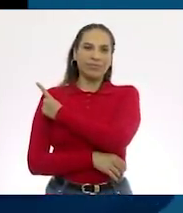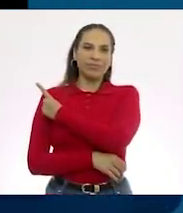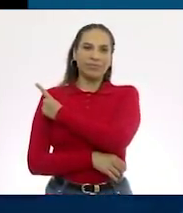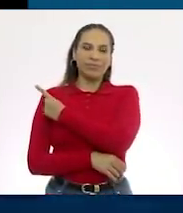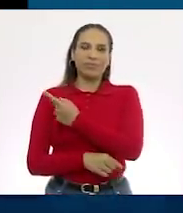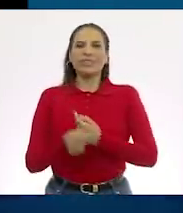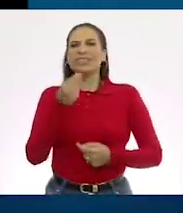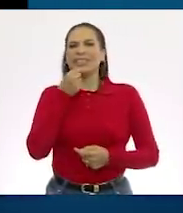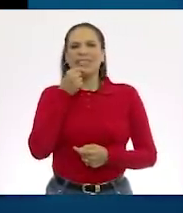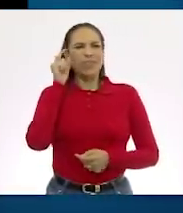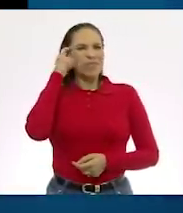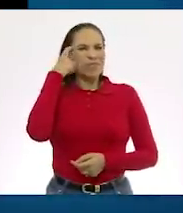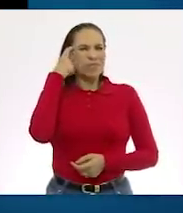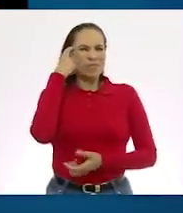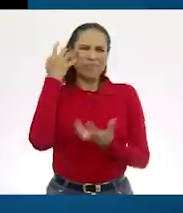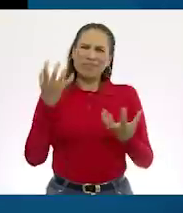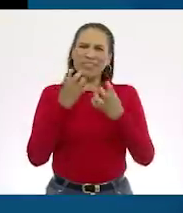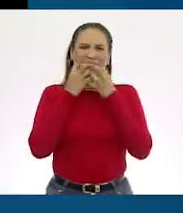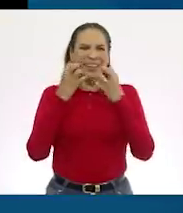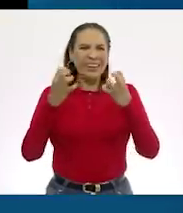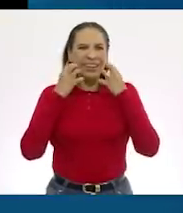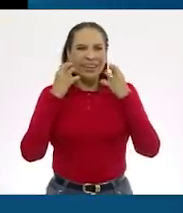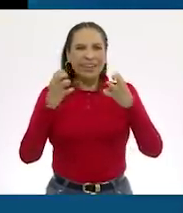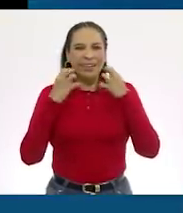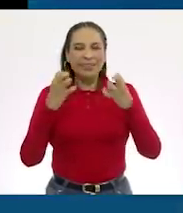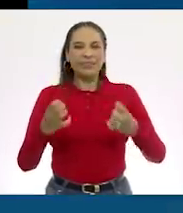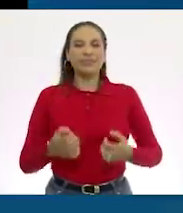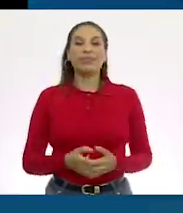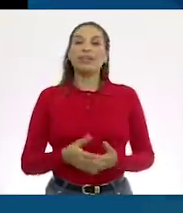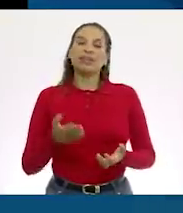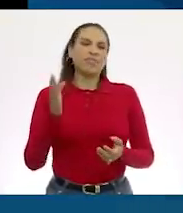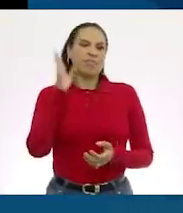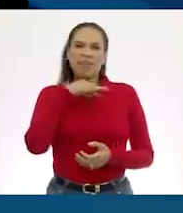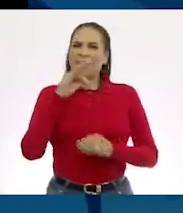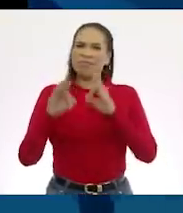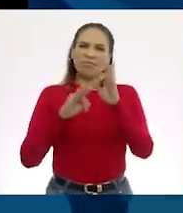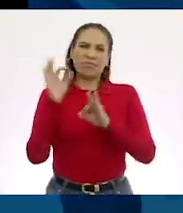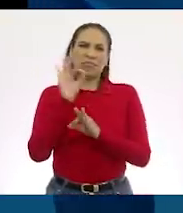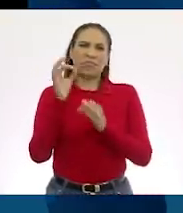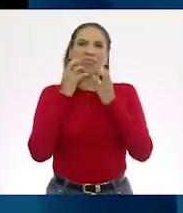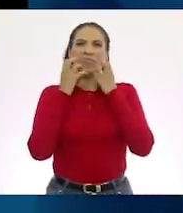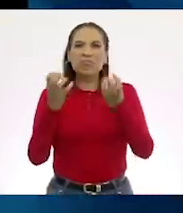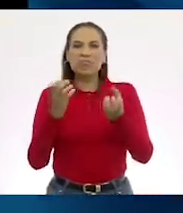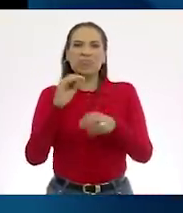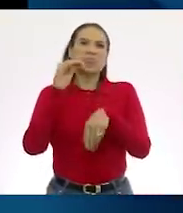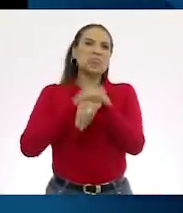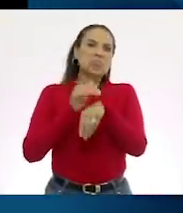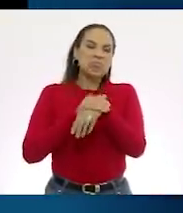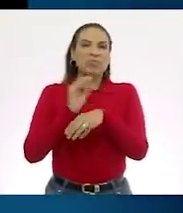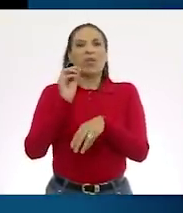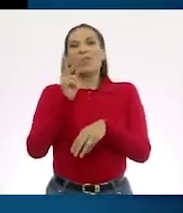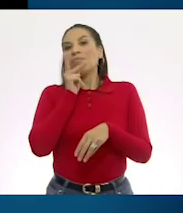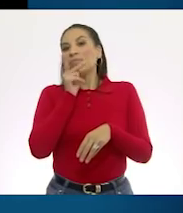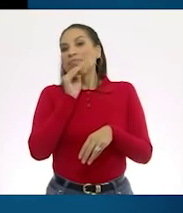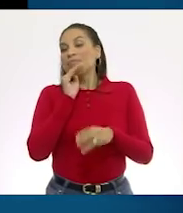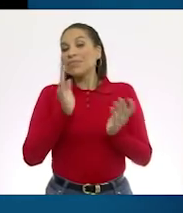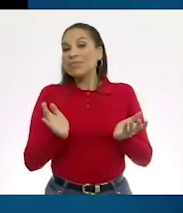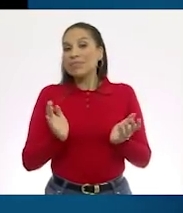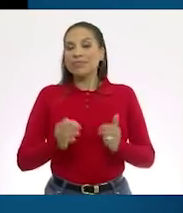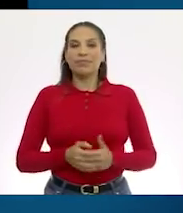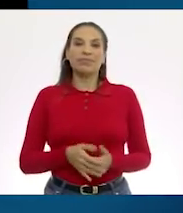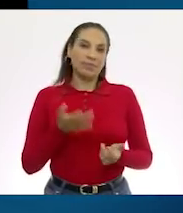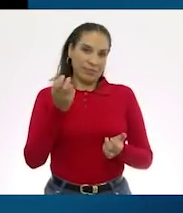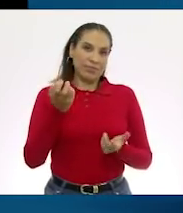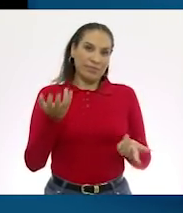Uy, es un niño enojado. Está gritando. Es un maltrato, a lo mejor le está gritando a algún amigo o a sus papás.